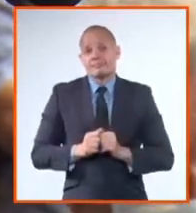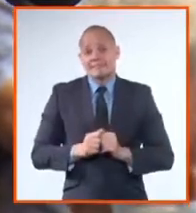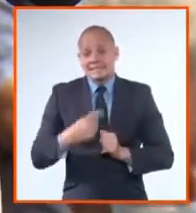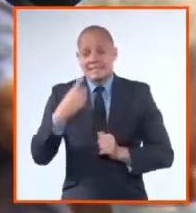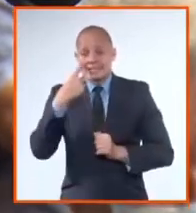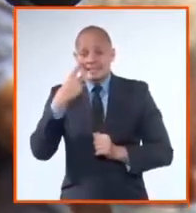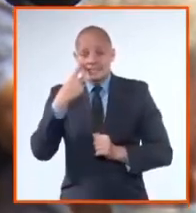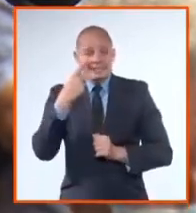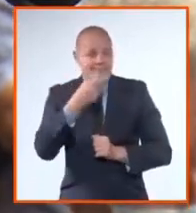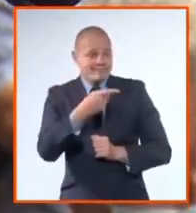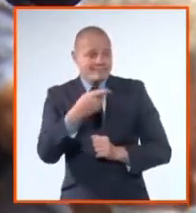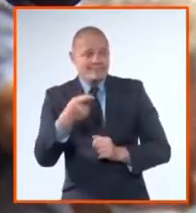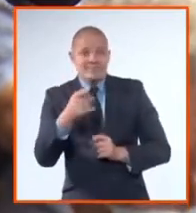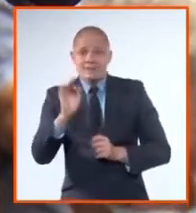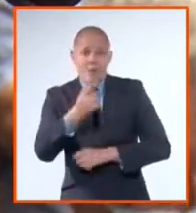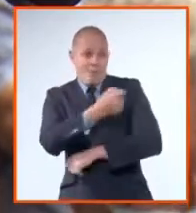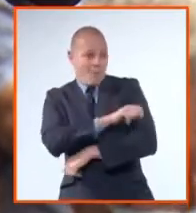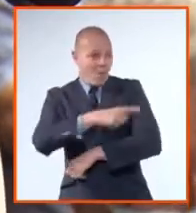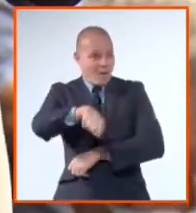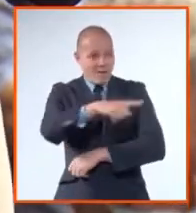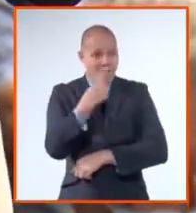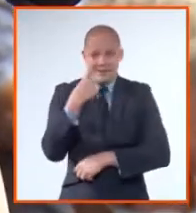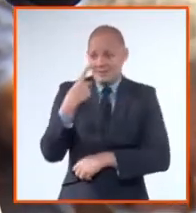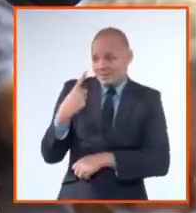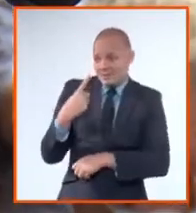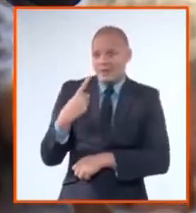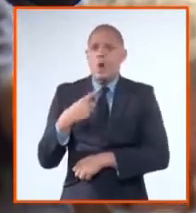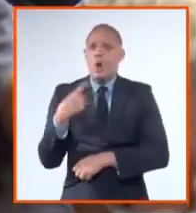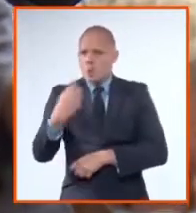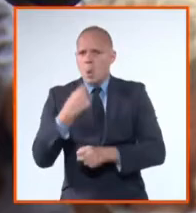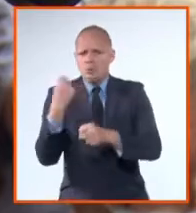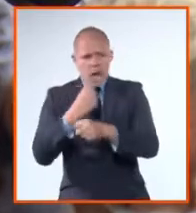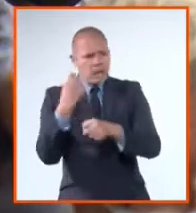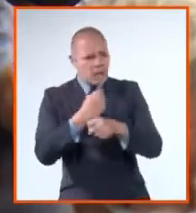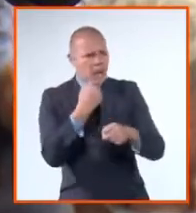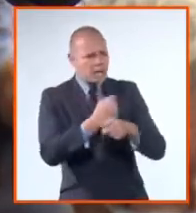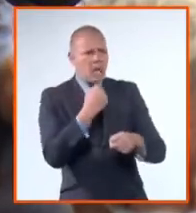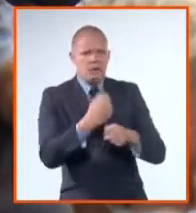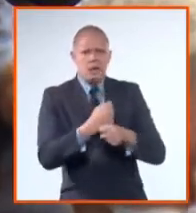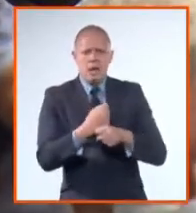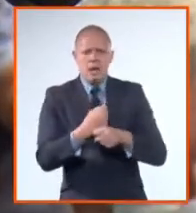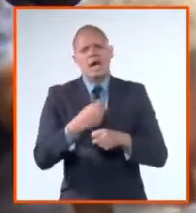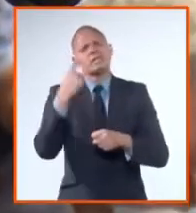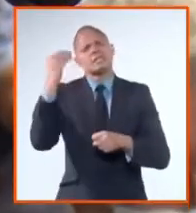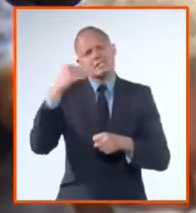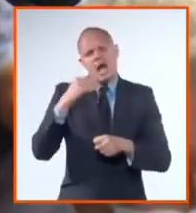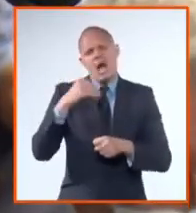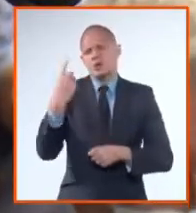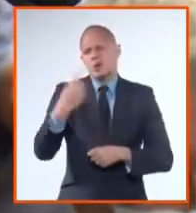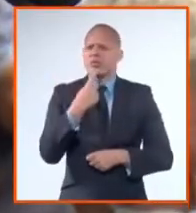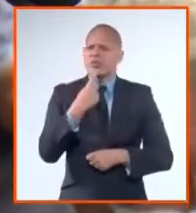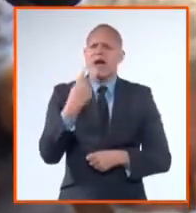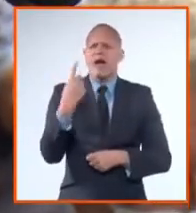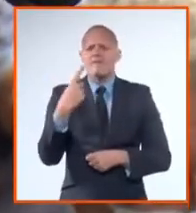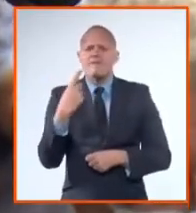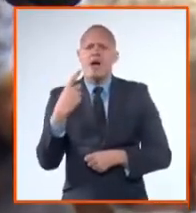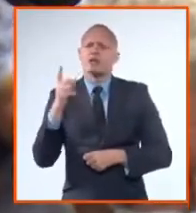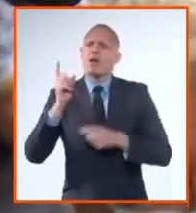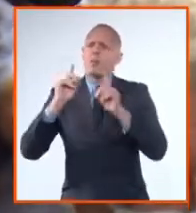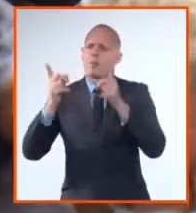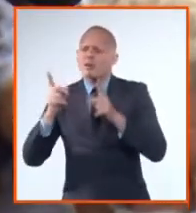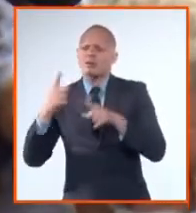que contribuye a que generemos consenso activo. Todos hablamos mucho del consenso político, que